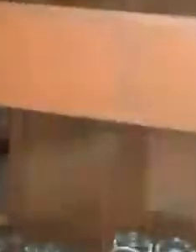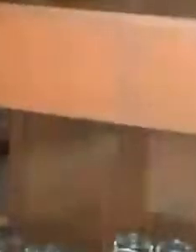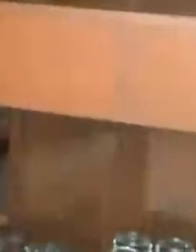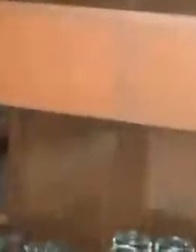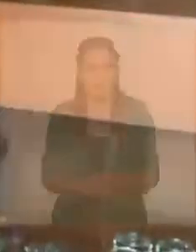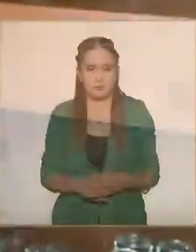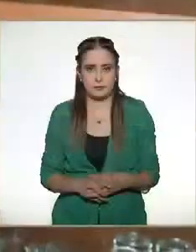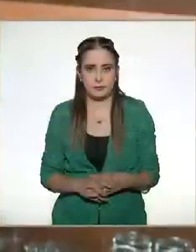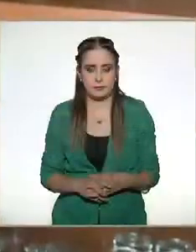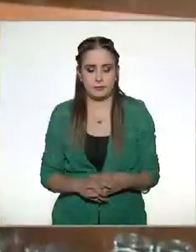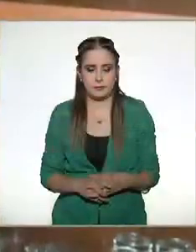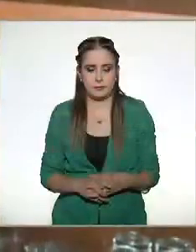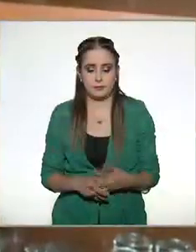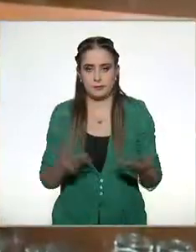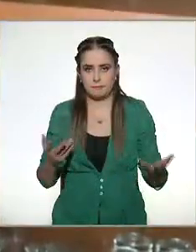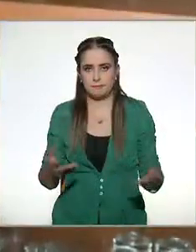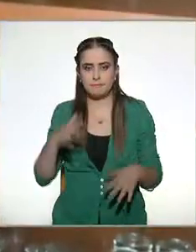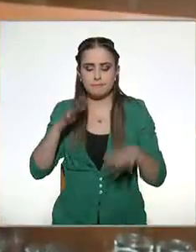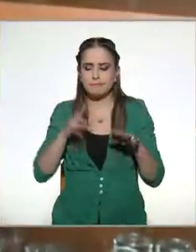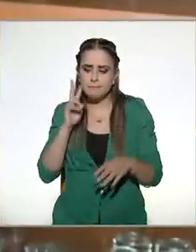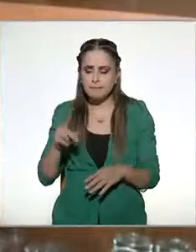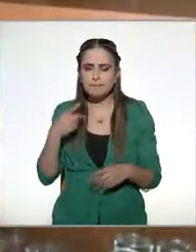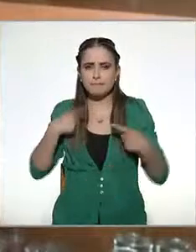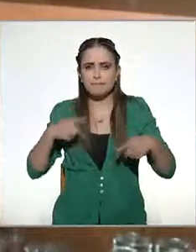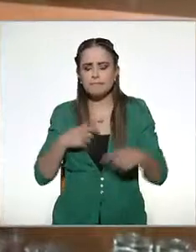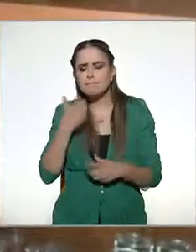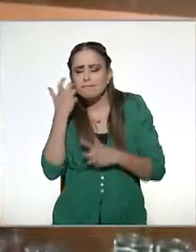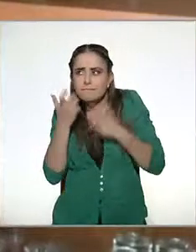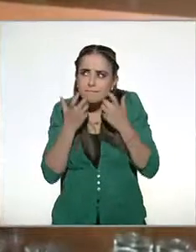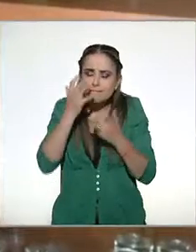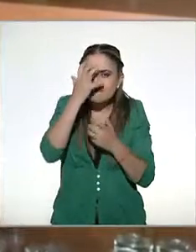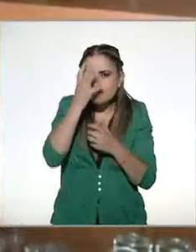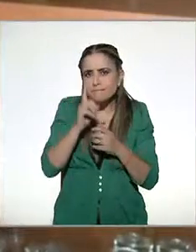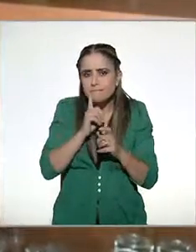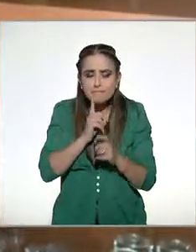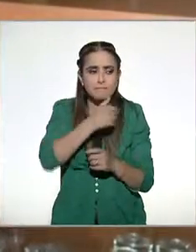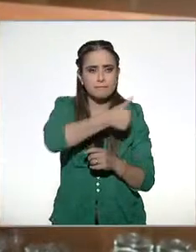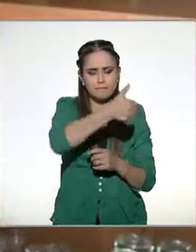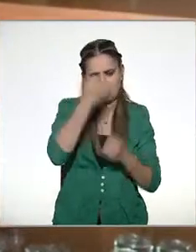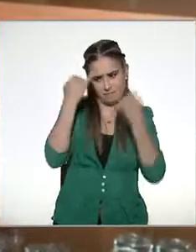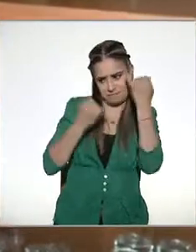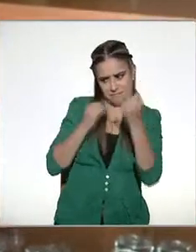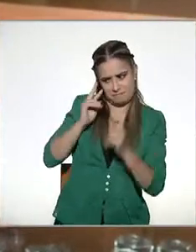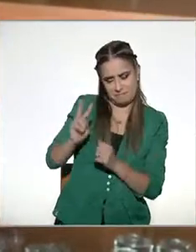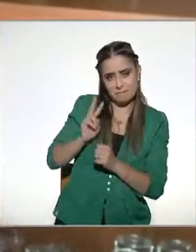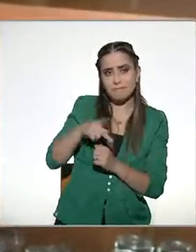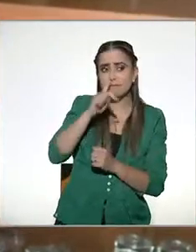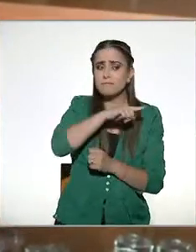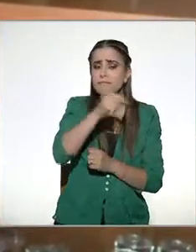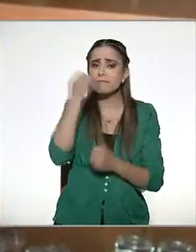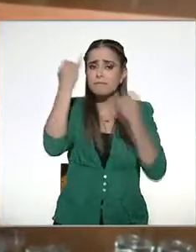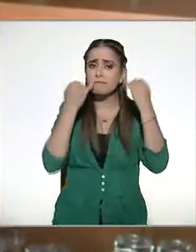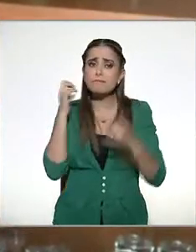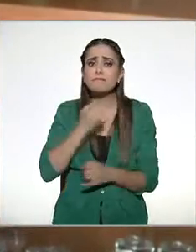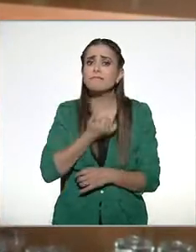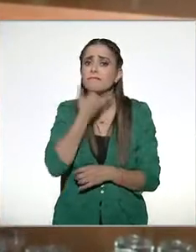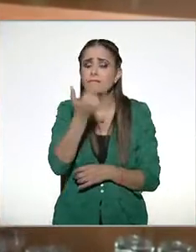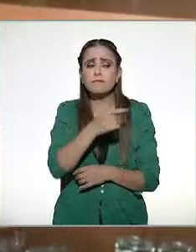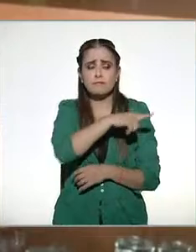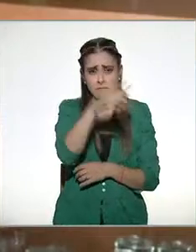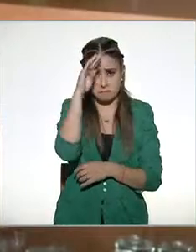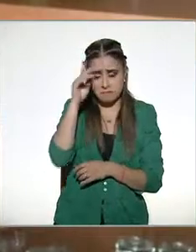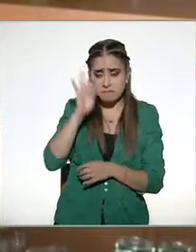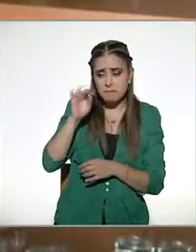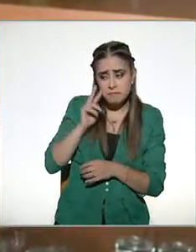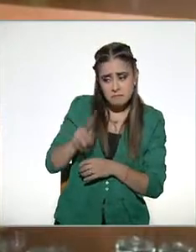se dicen muchas cosas de las personas introvertidas y algunas son ideas equivocadas porque se puede creer que una persona introvertida carece de